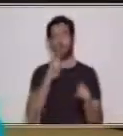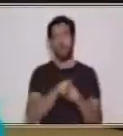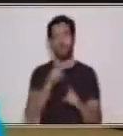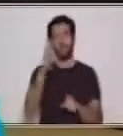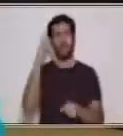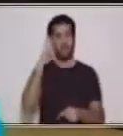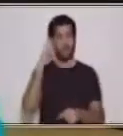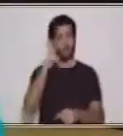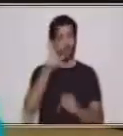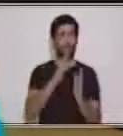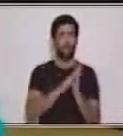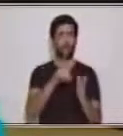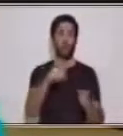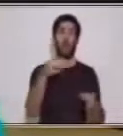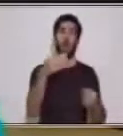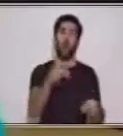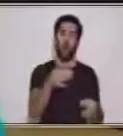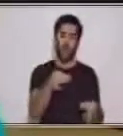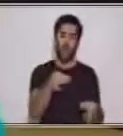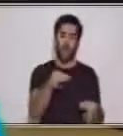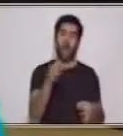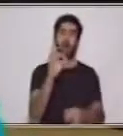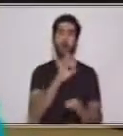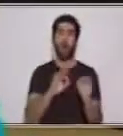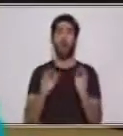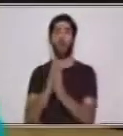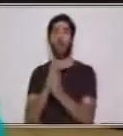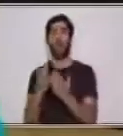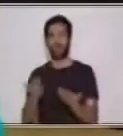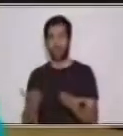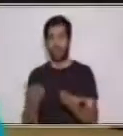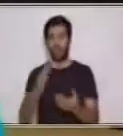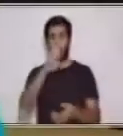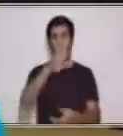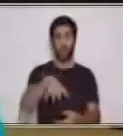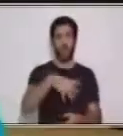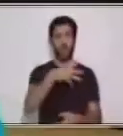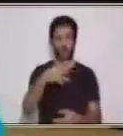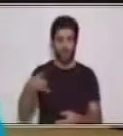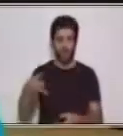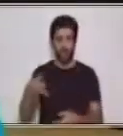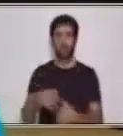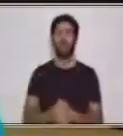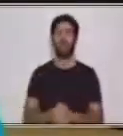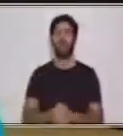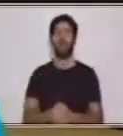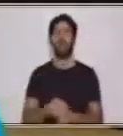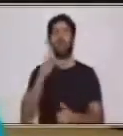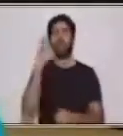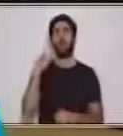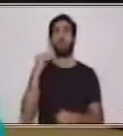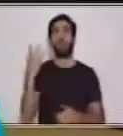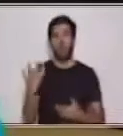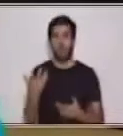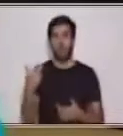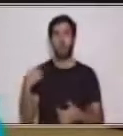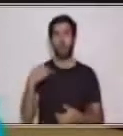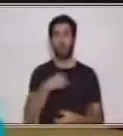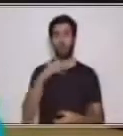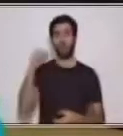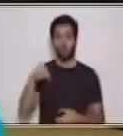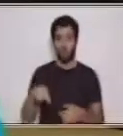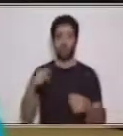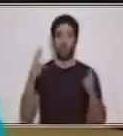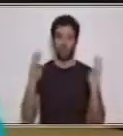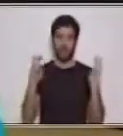a la mano una hoja de cuadros o un cuaderno con cuadritos. ¿Por qué? Porque vamos a trabajar